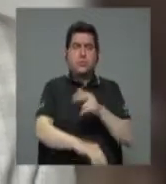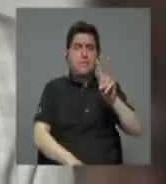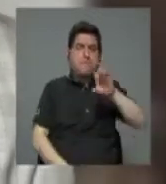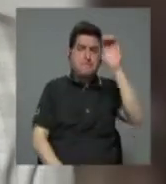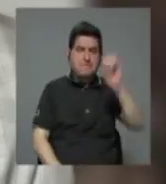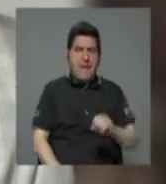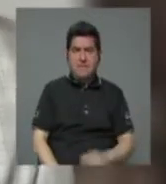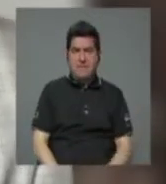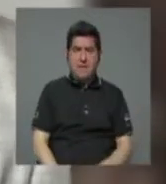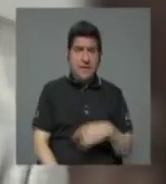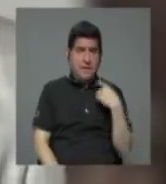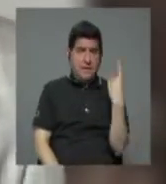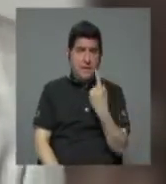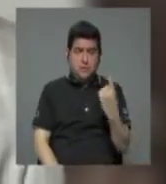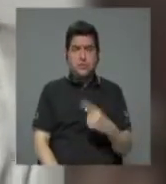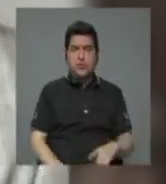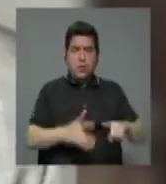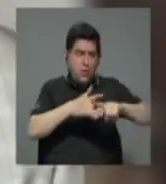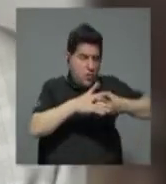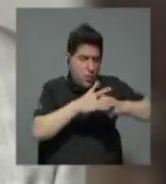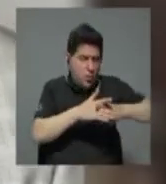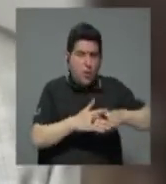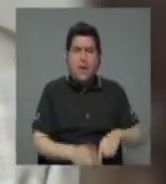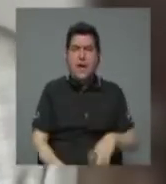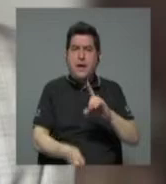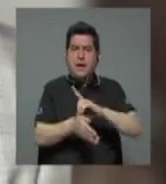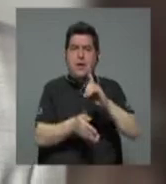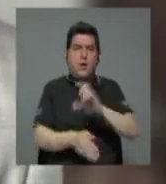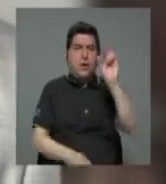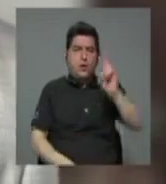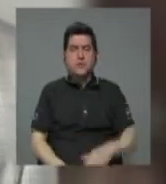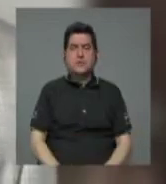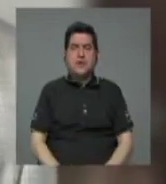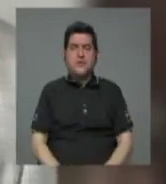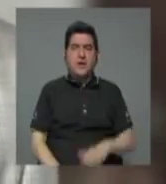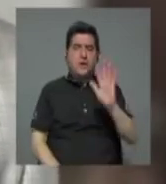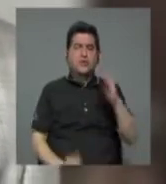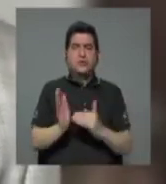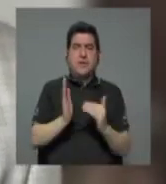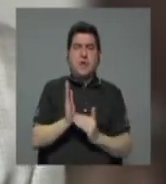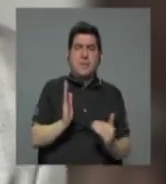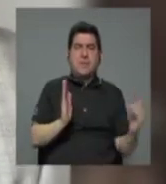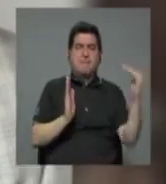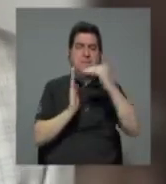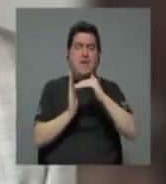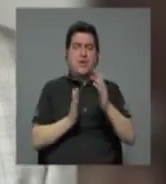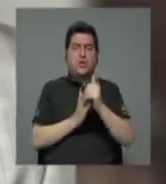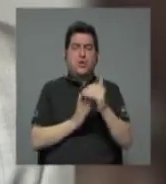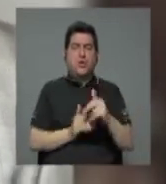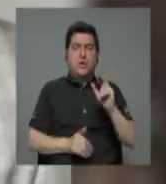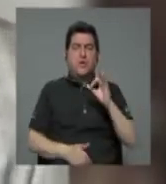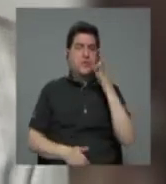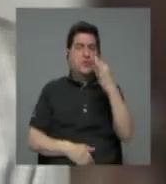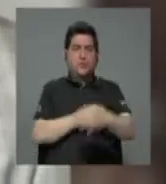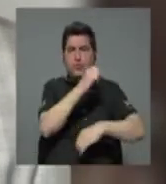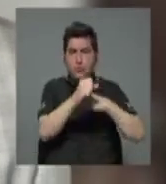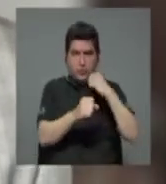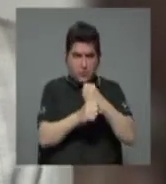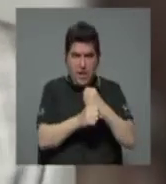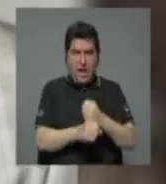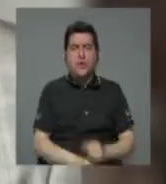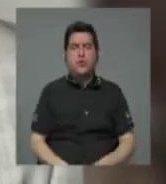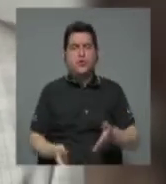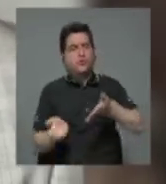Se dice que solamente en implementos médicos Costa Rica va a exportar $5.000 millones en los próximos 2 años. Entonces empezamos